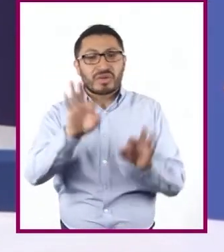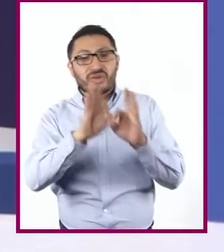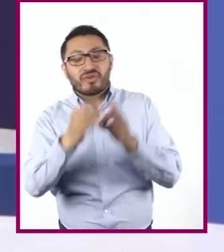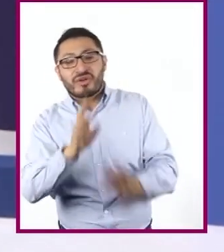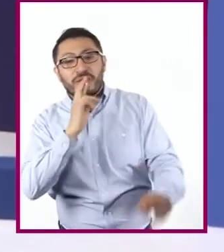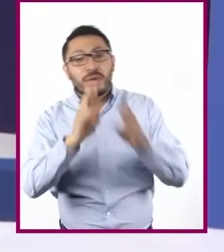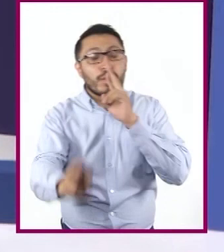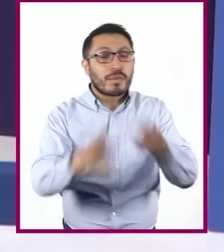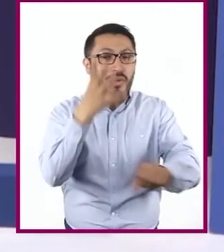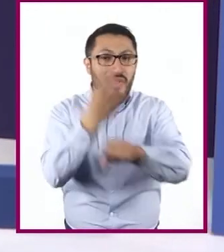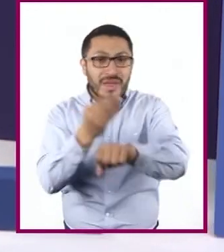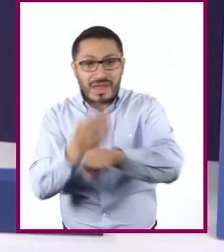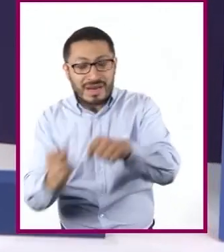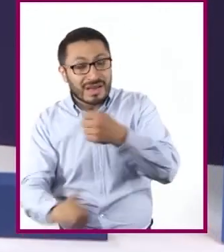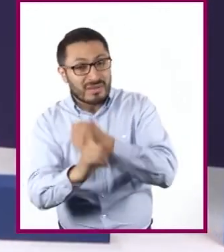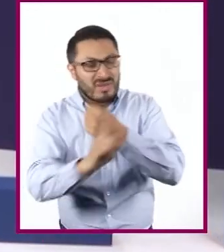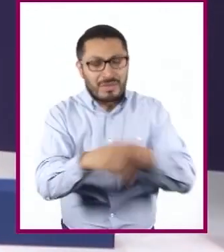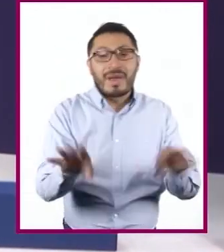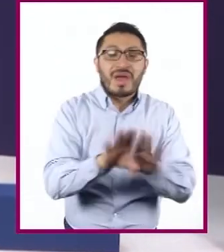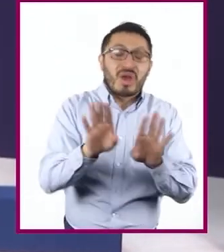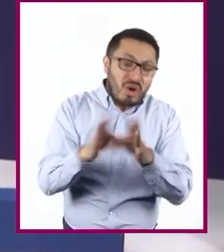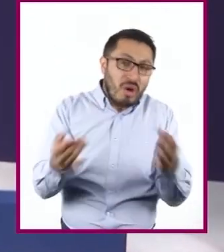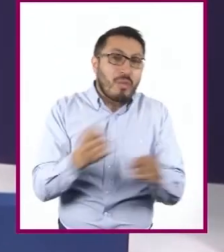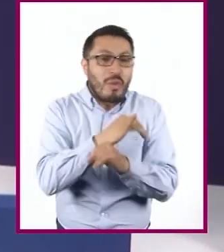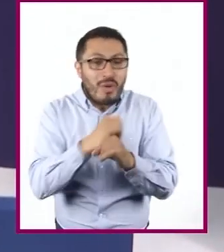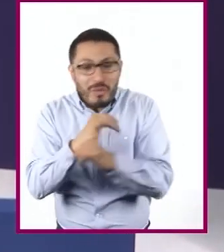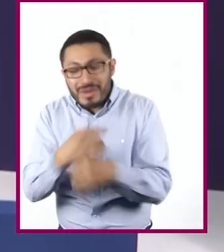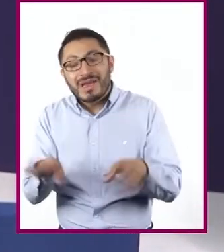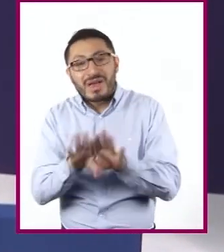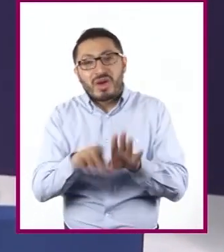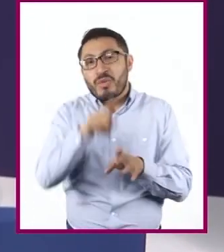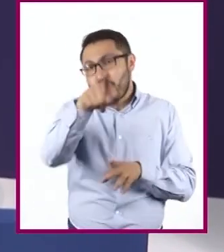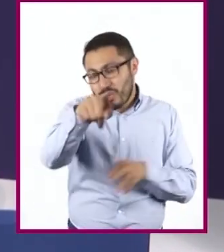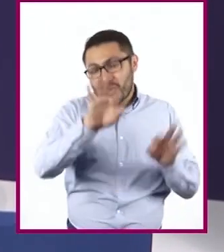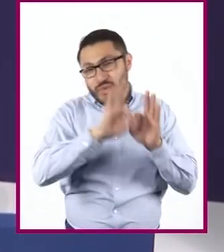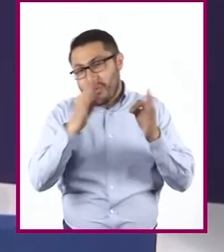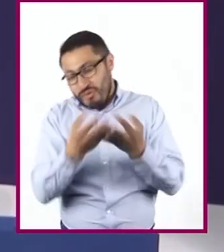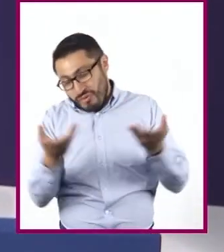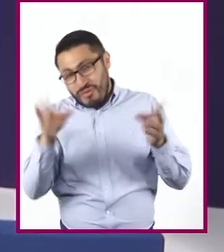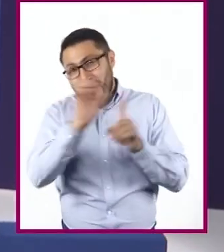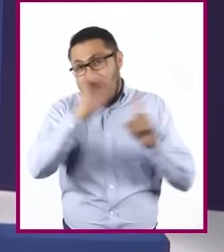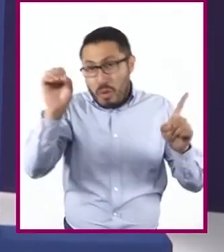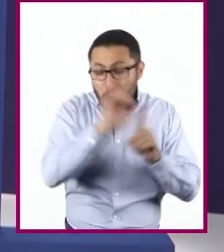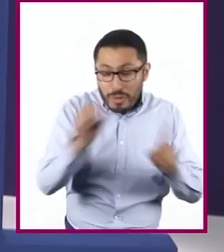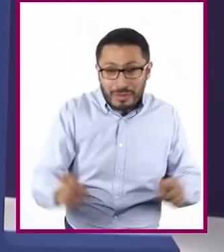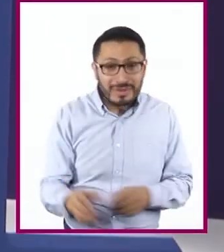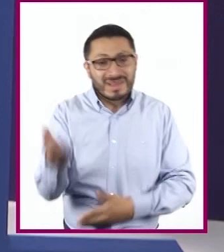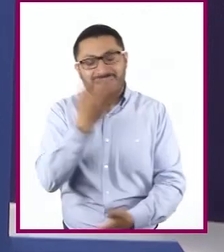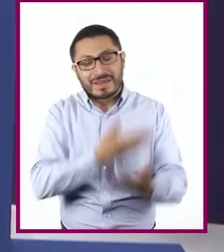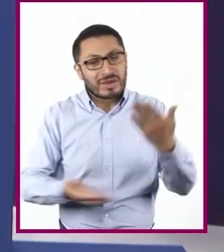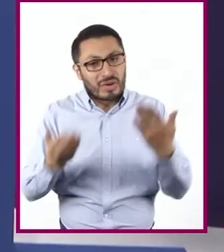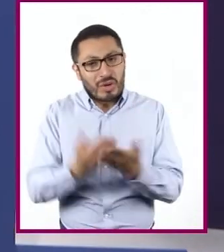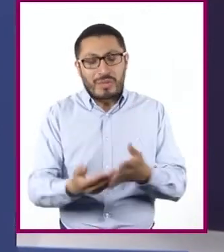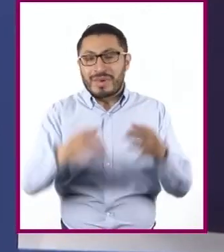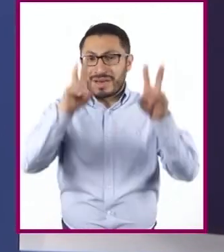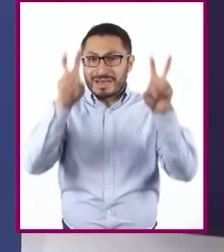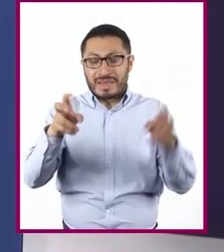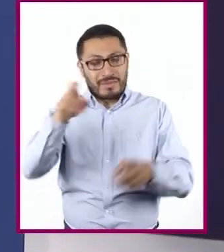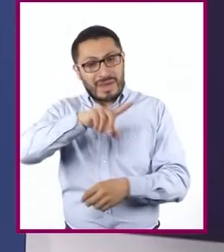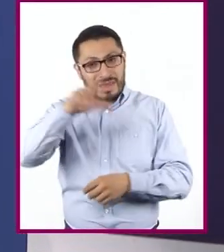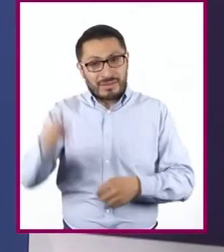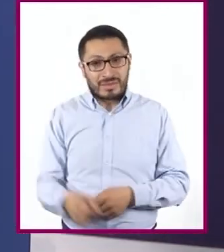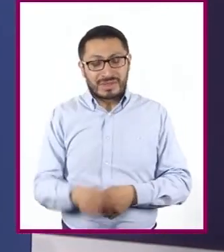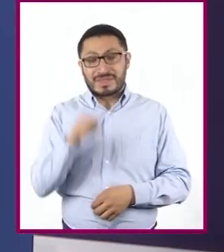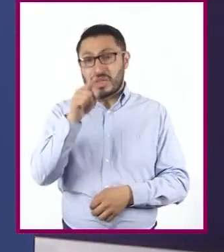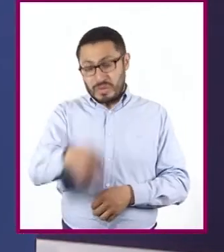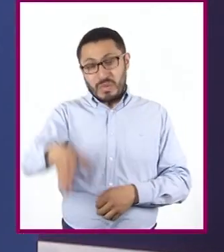otros conozcan sobre el tema. Además, sin darse cuenta, habrán aprendido a realizar una pequeña